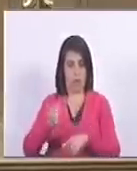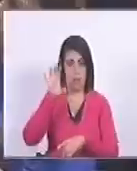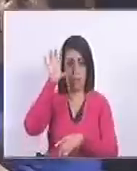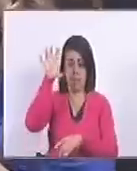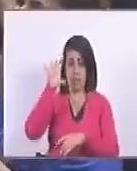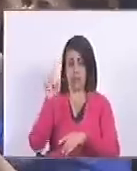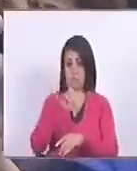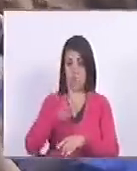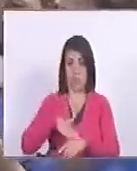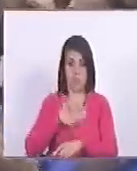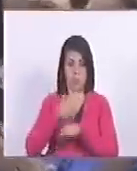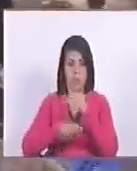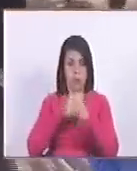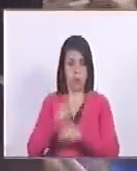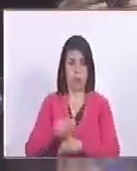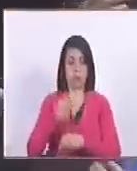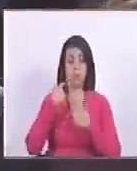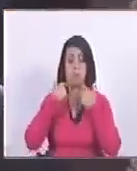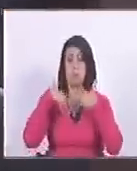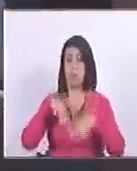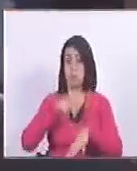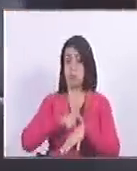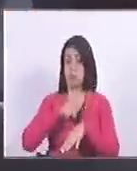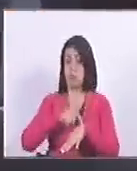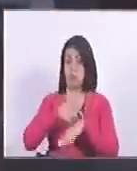país. Así que pierden su tiempo.